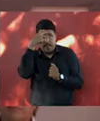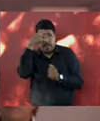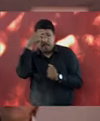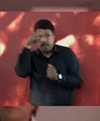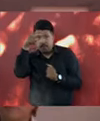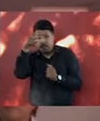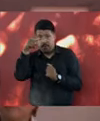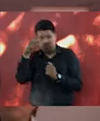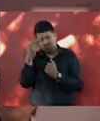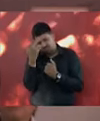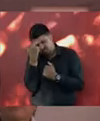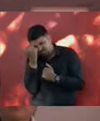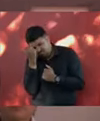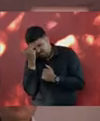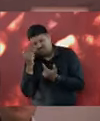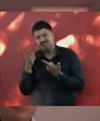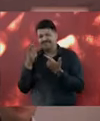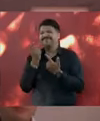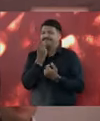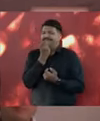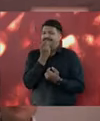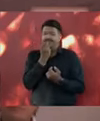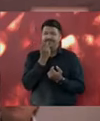lado. Por eso,